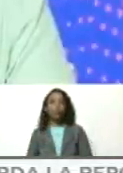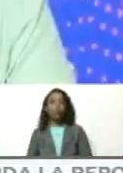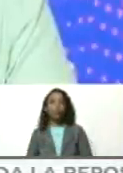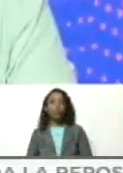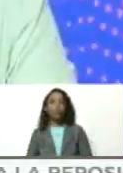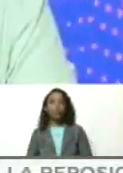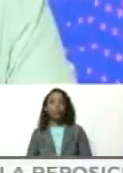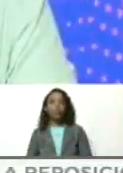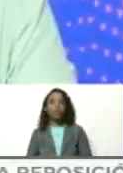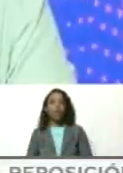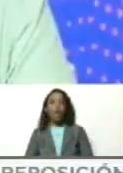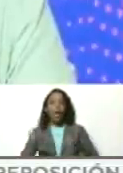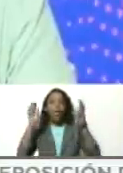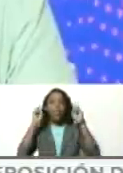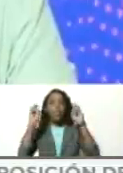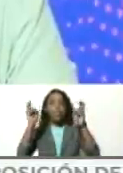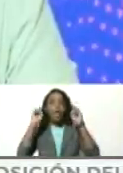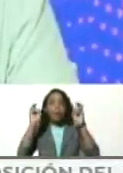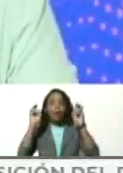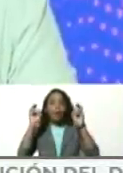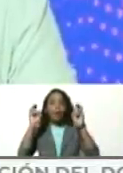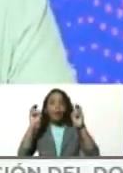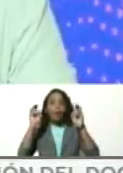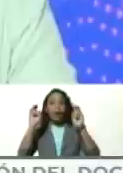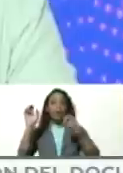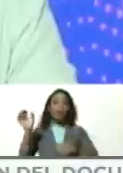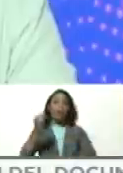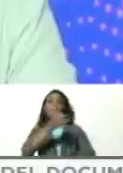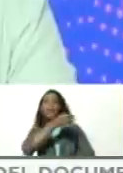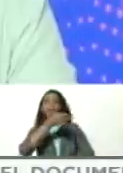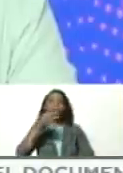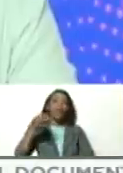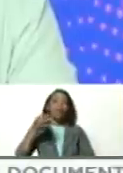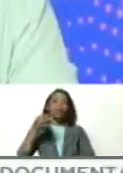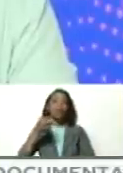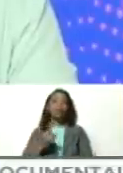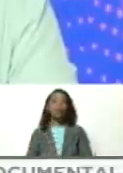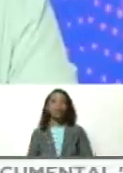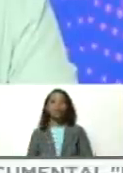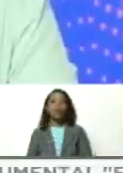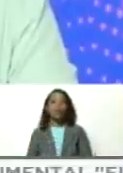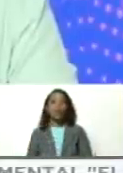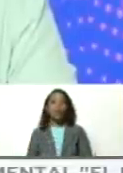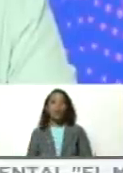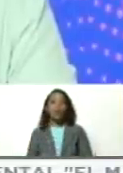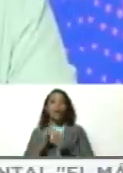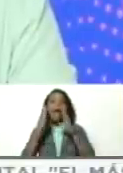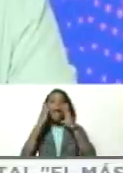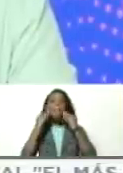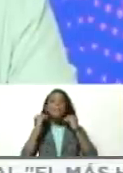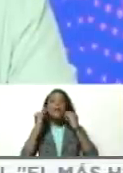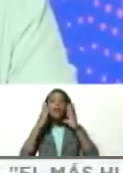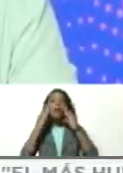que con motivo del éxito, de la experiencia